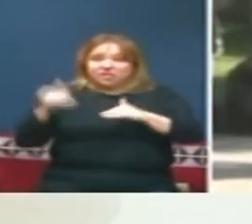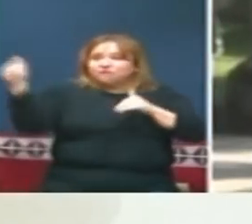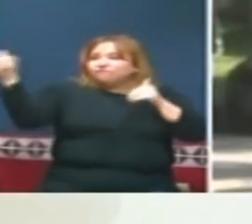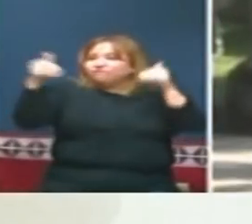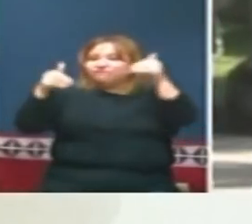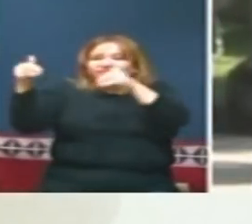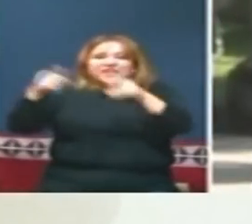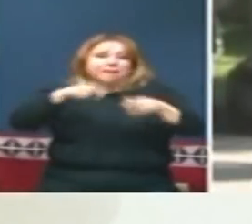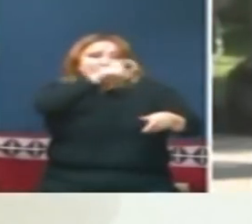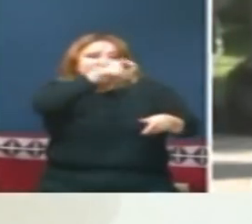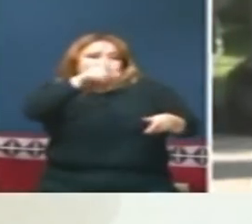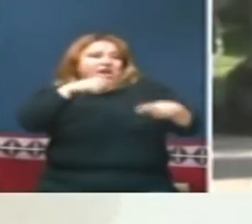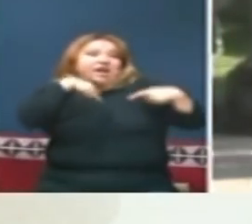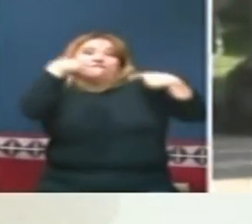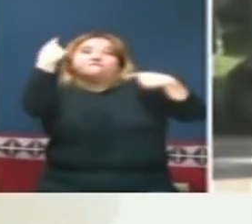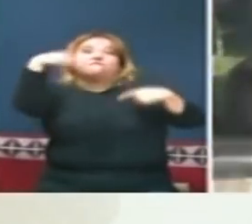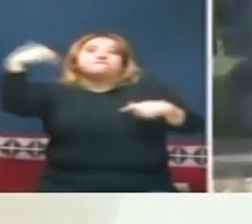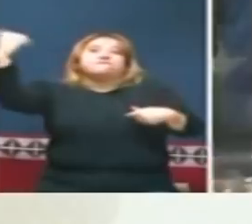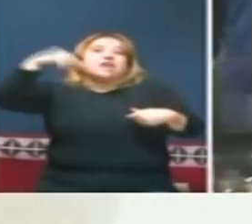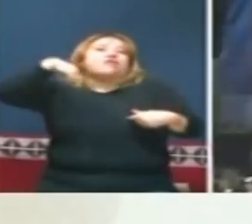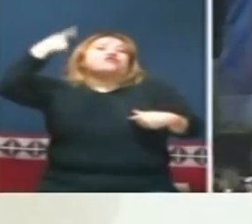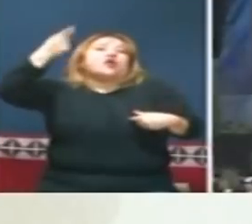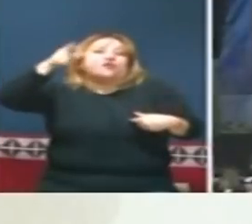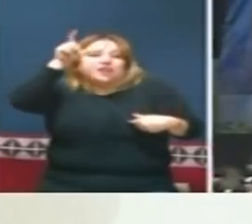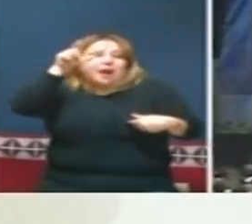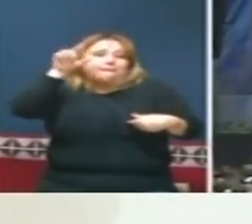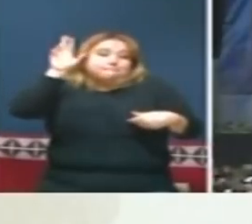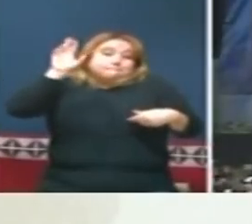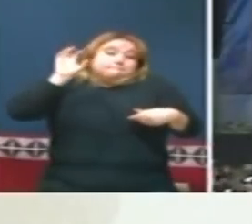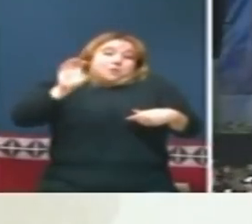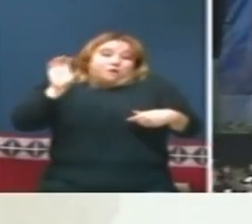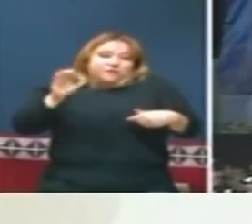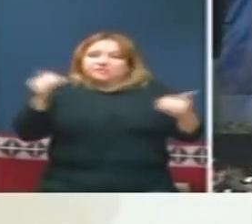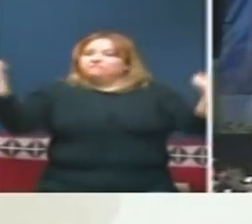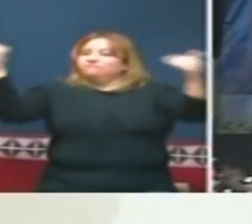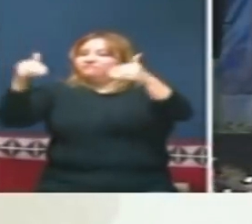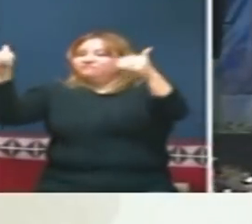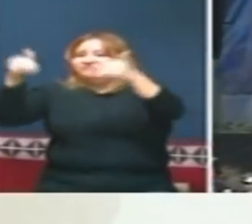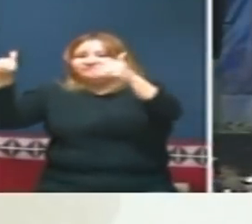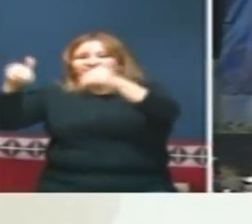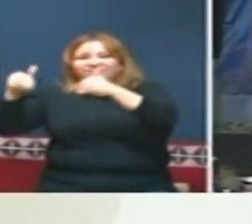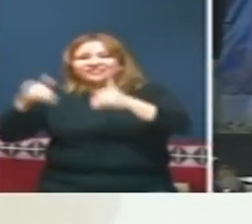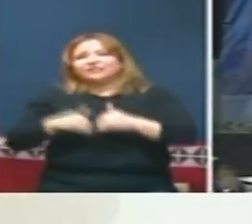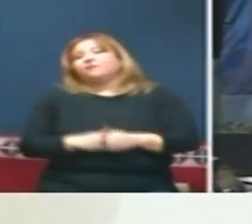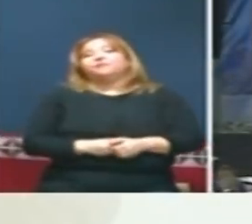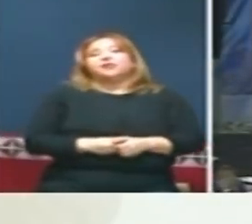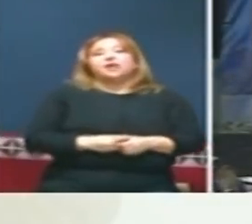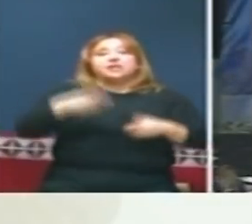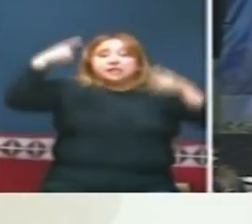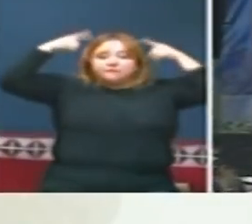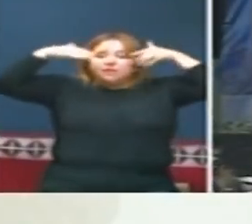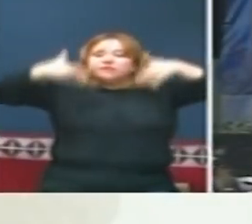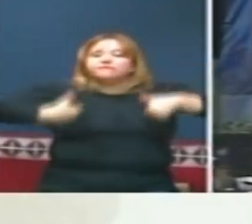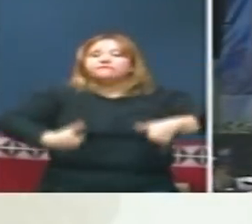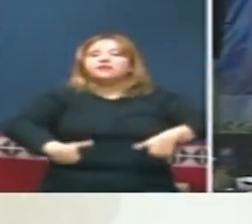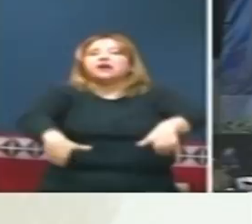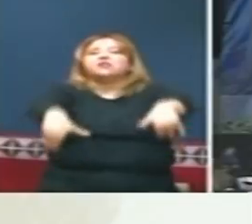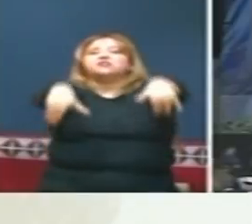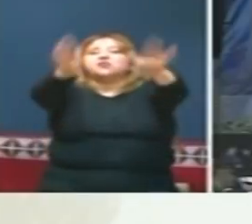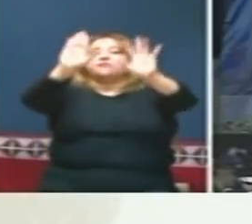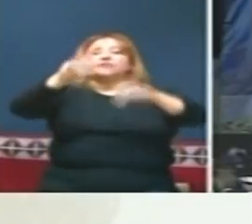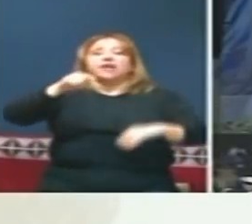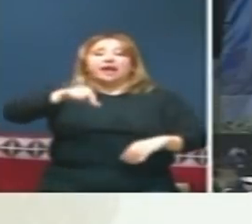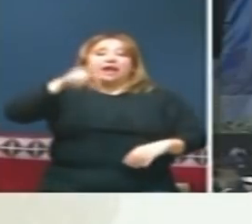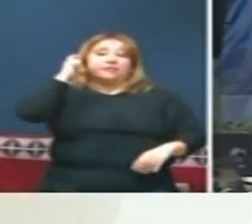La comunidad de La Rioja, cuando se dijo, trabajamos en la posibilidad de realizar este acto de beatificación en la provincia de La Rioja, muchos dijeron,